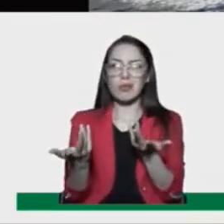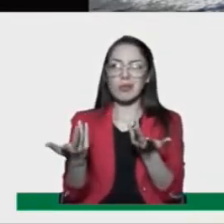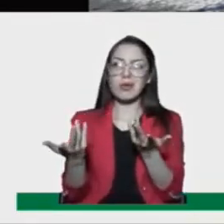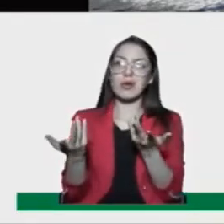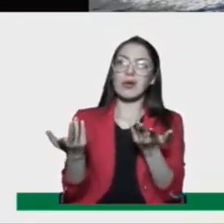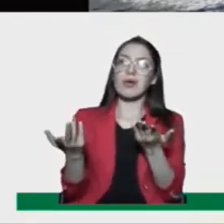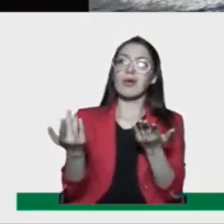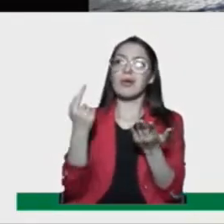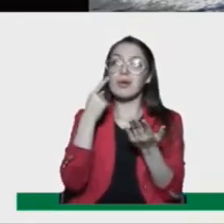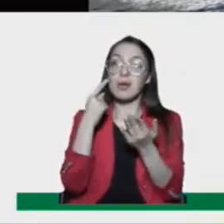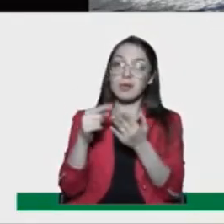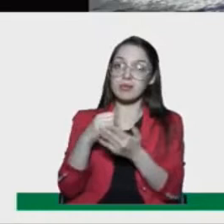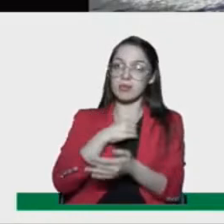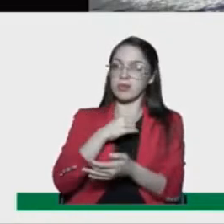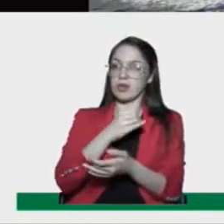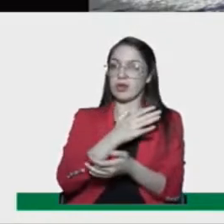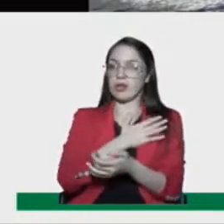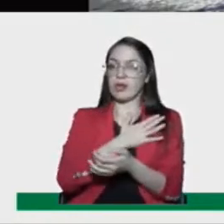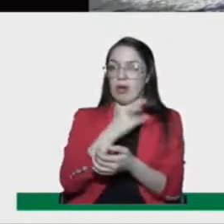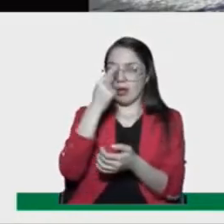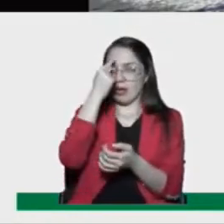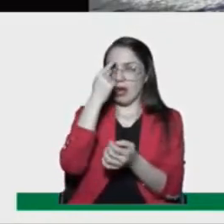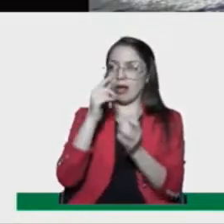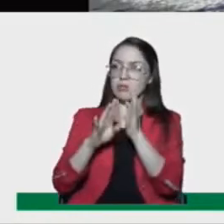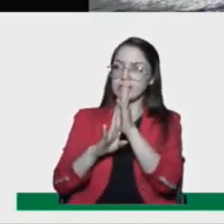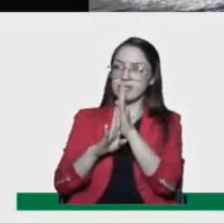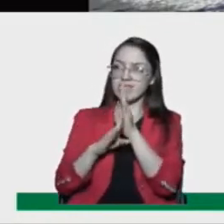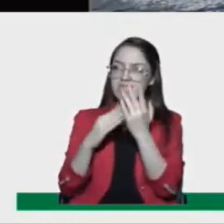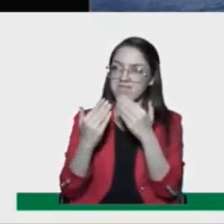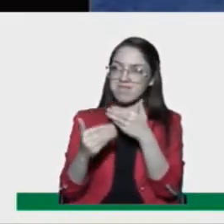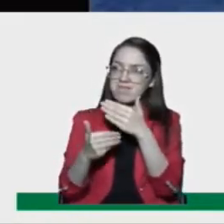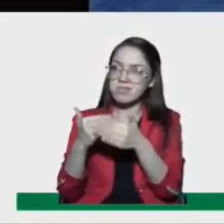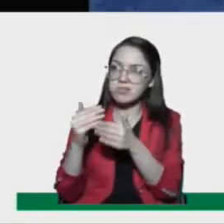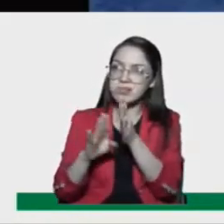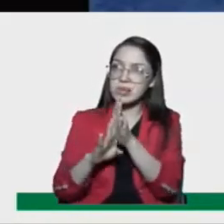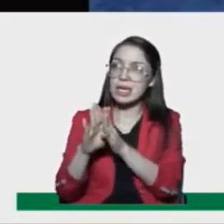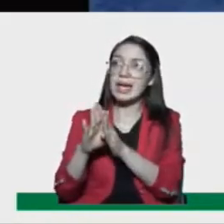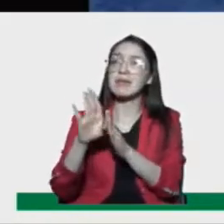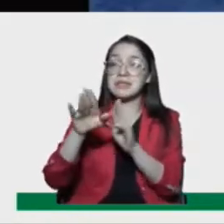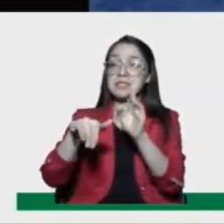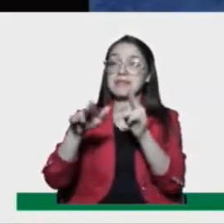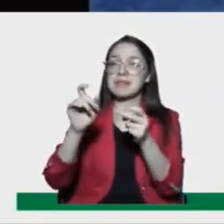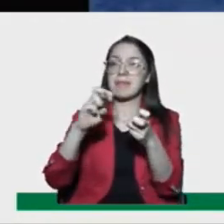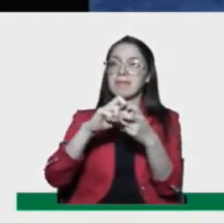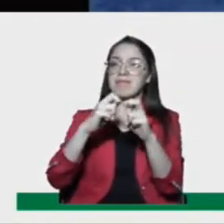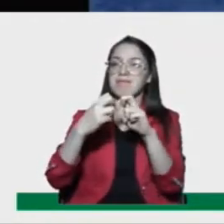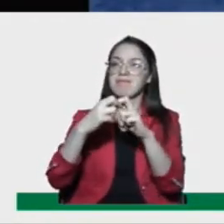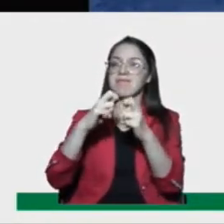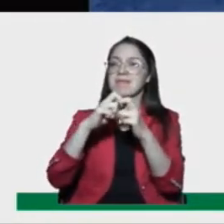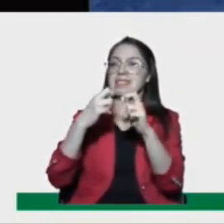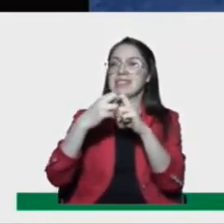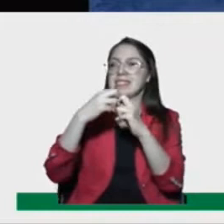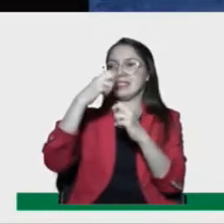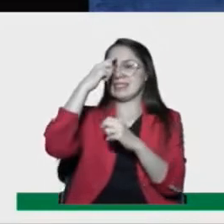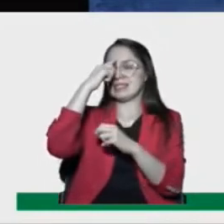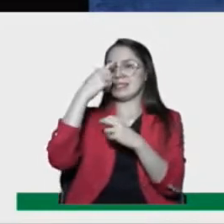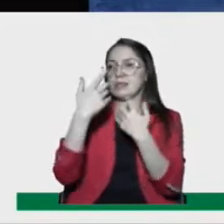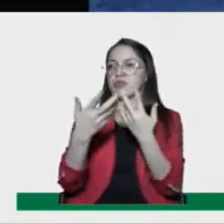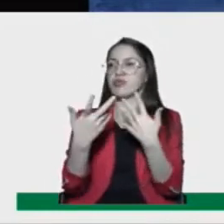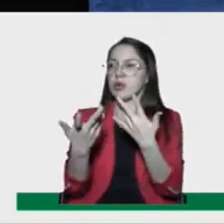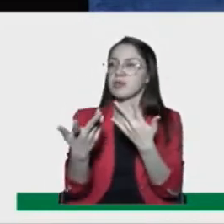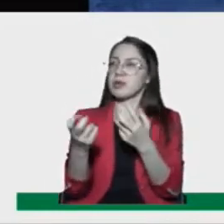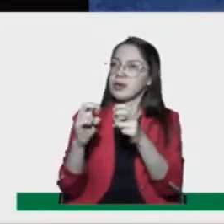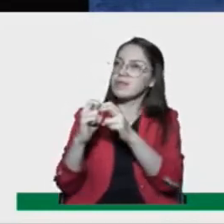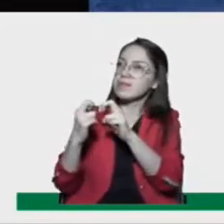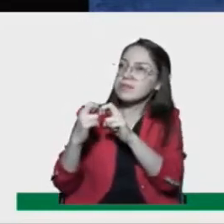oportunidad y comenzamos a desarrollarla pero también generó conflictos y comenzamos a desarrollarla por eso